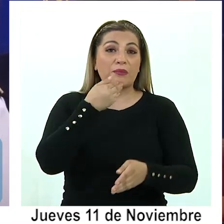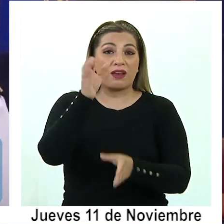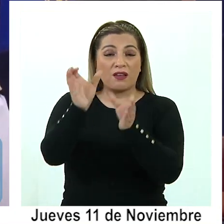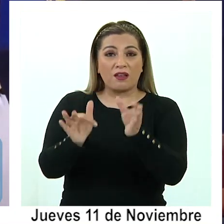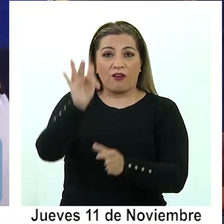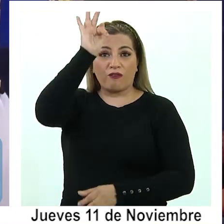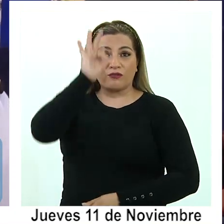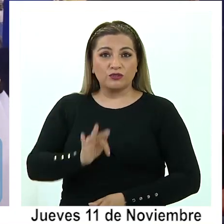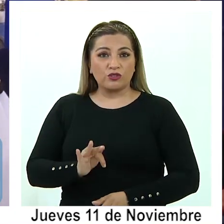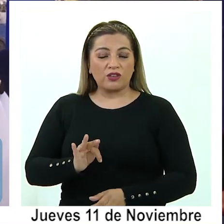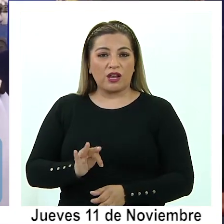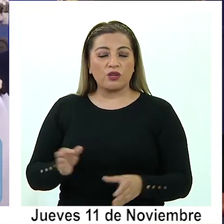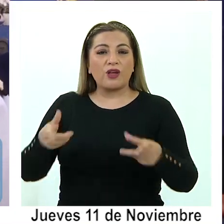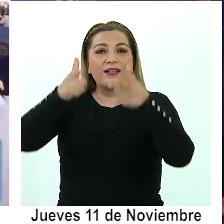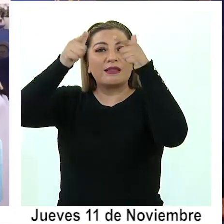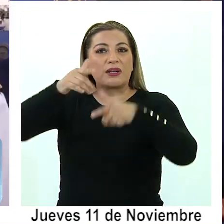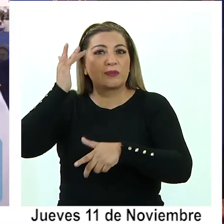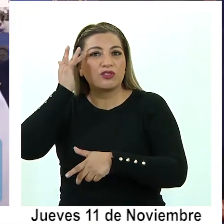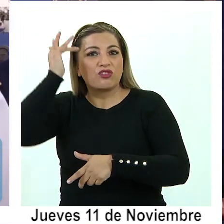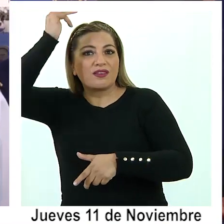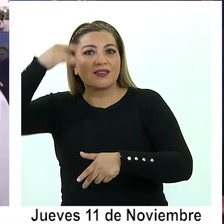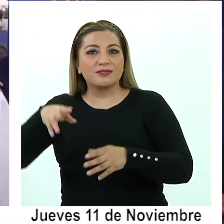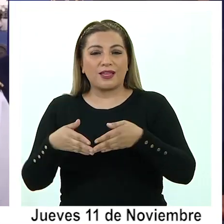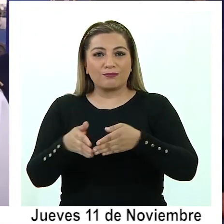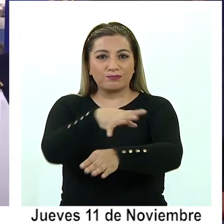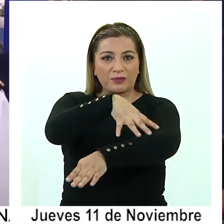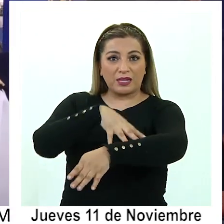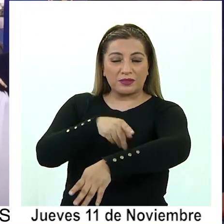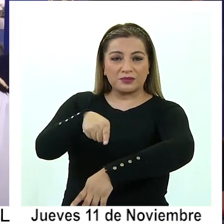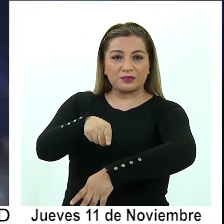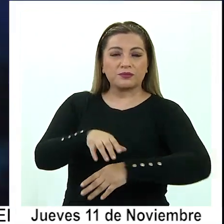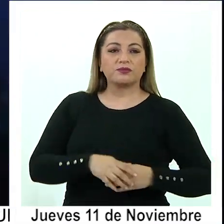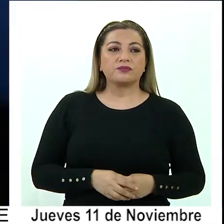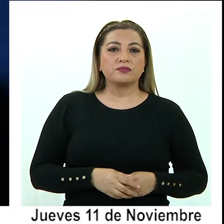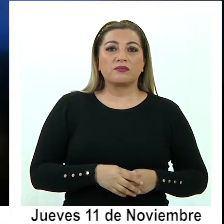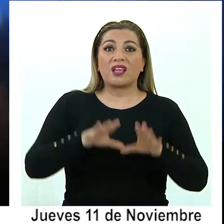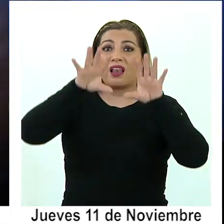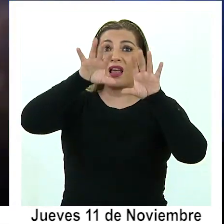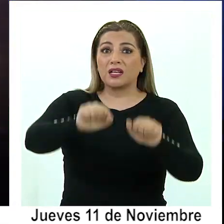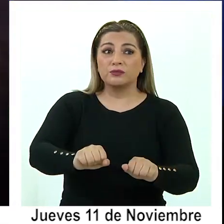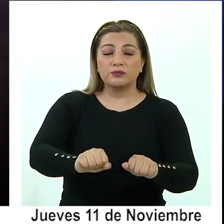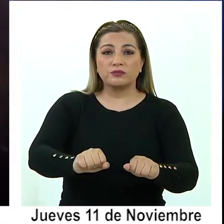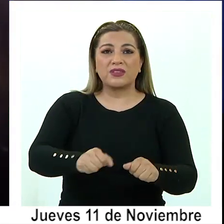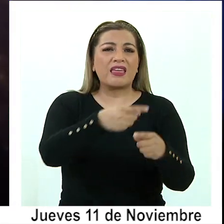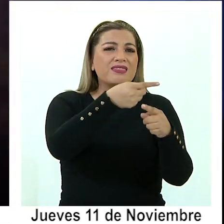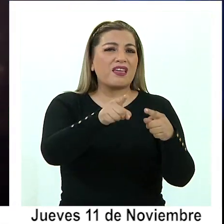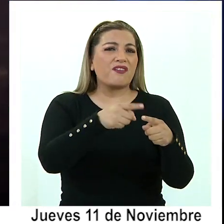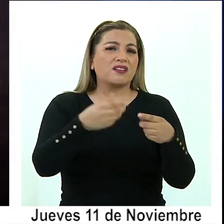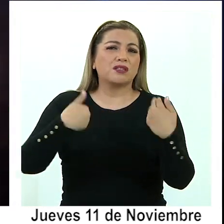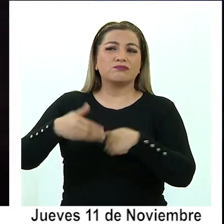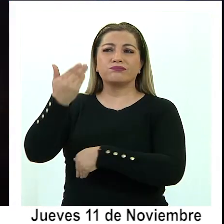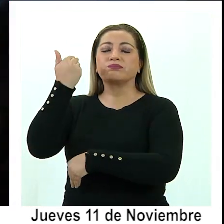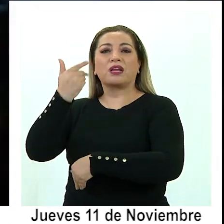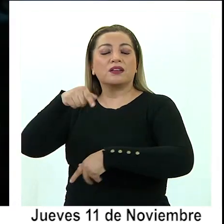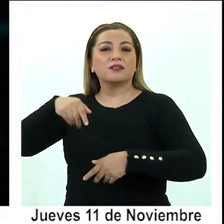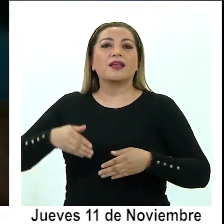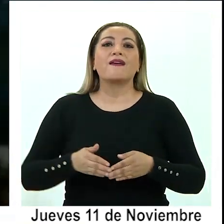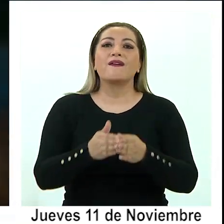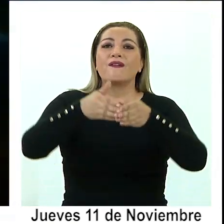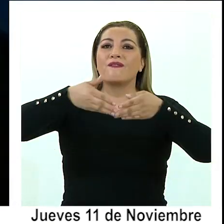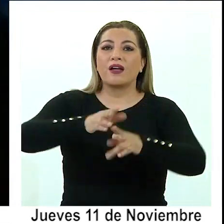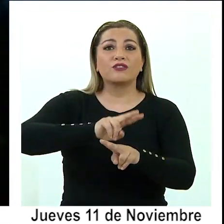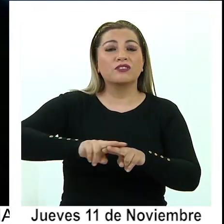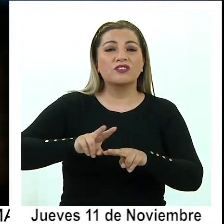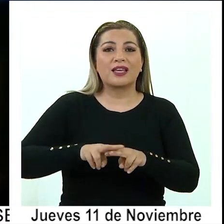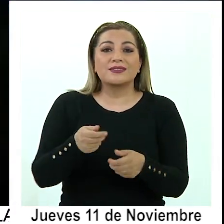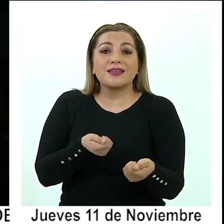de Inteligencia e Investigaciones Policiales Marítimas. Esta captura se suma a una serie de capturas ya de embarcaciones realizando tráfico